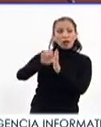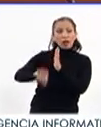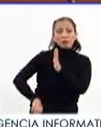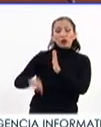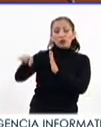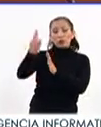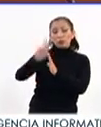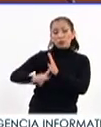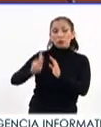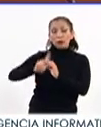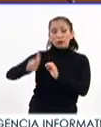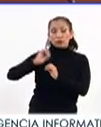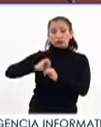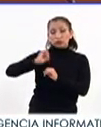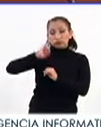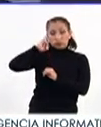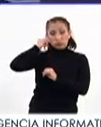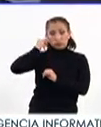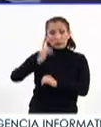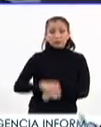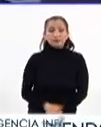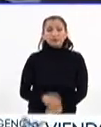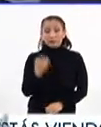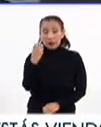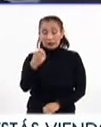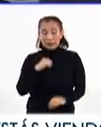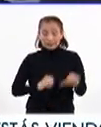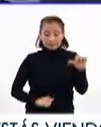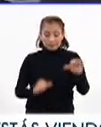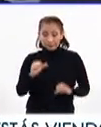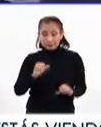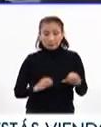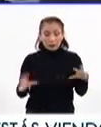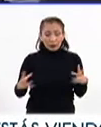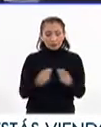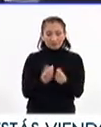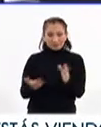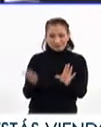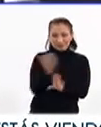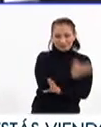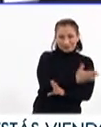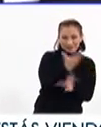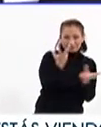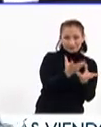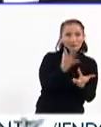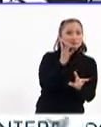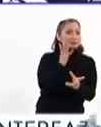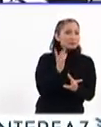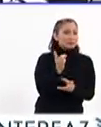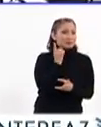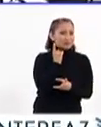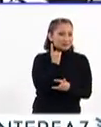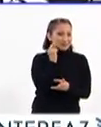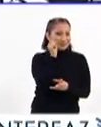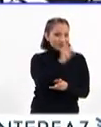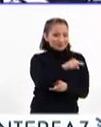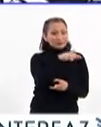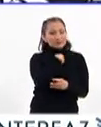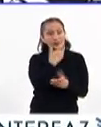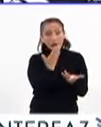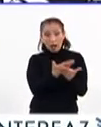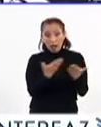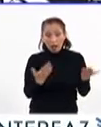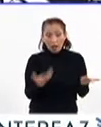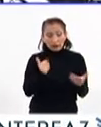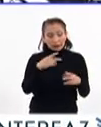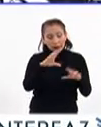como los pueblos originarios de México. Este ejercicio se suma al que previamente se realizó en la Cámara de Diputados, donde